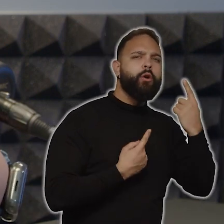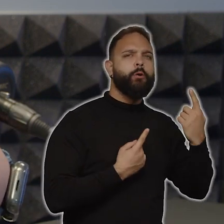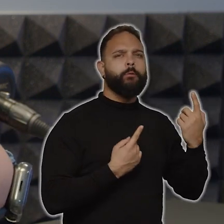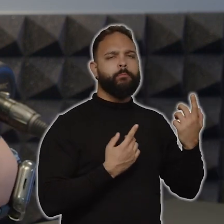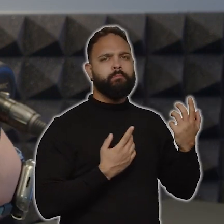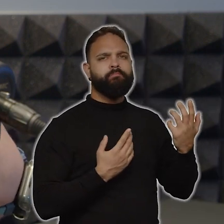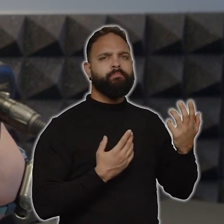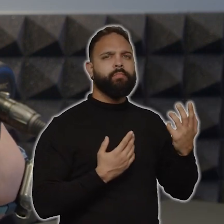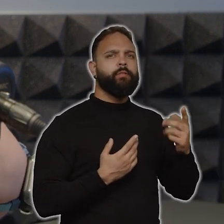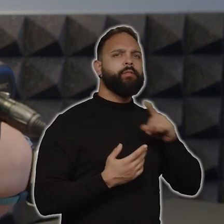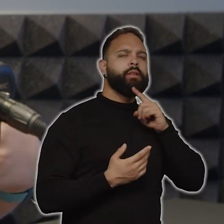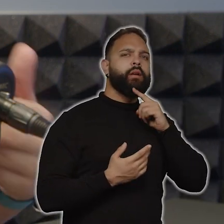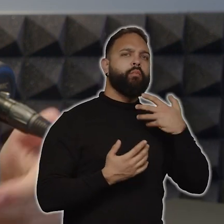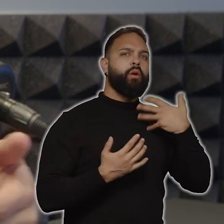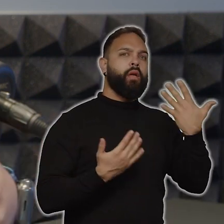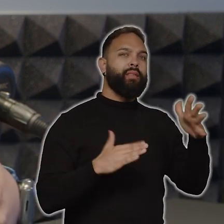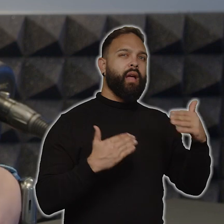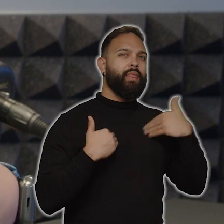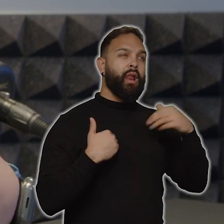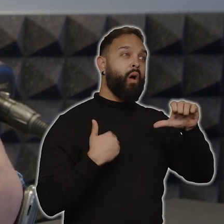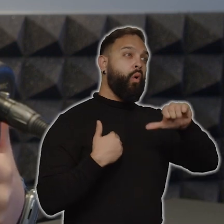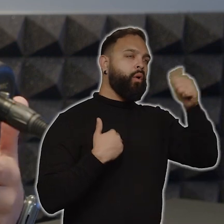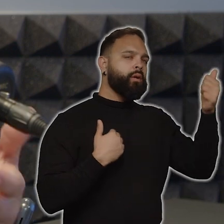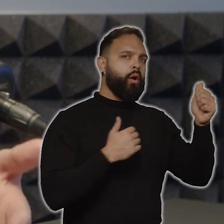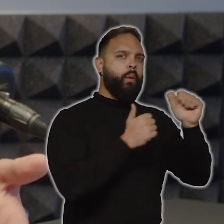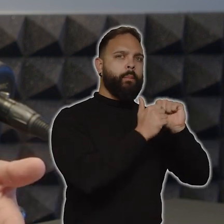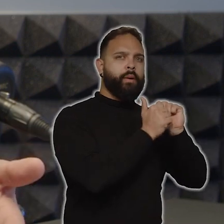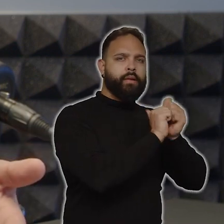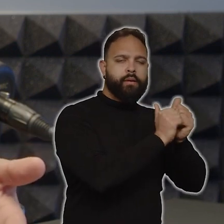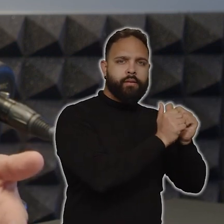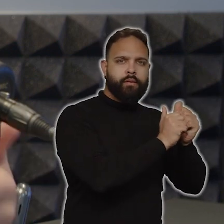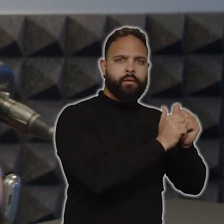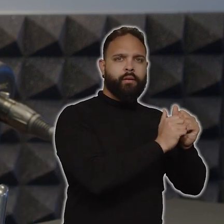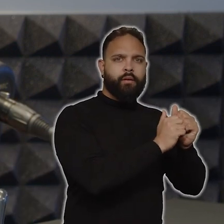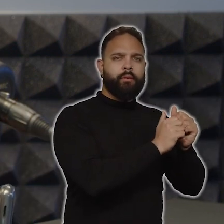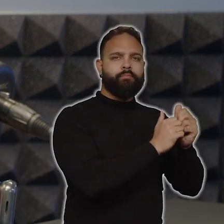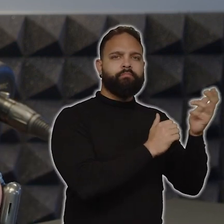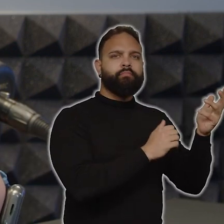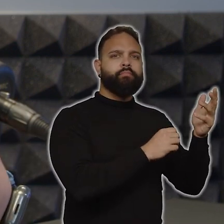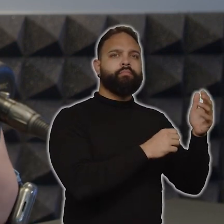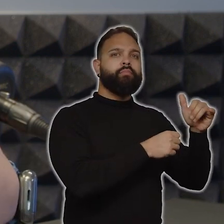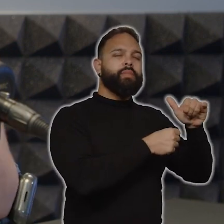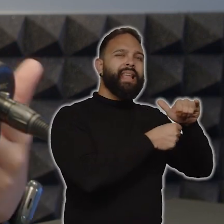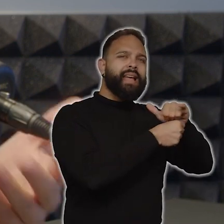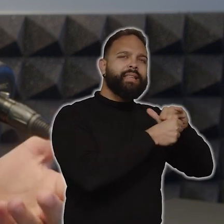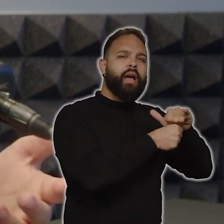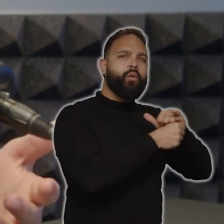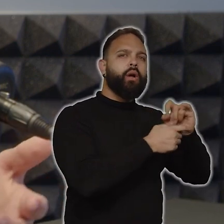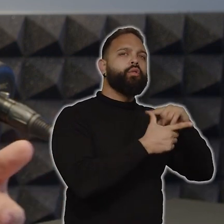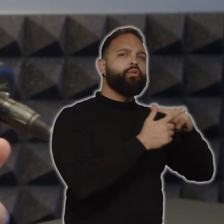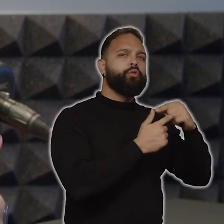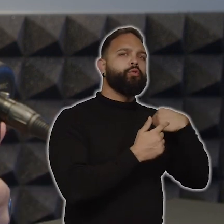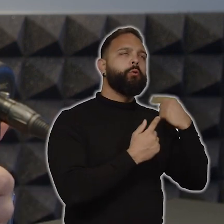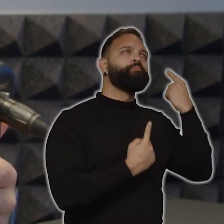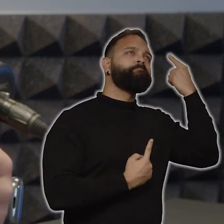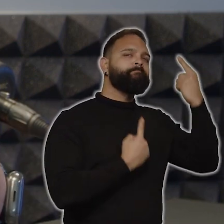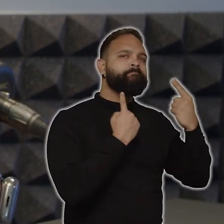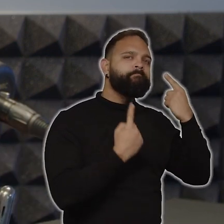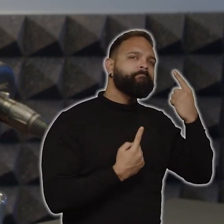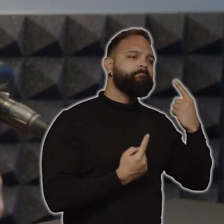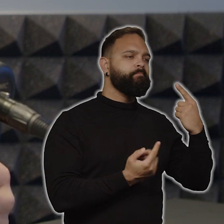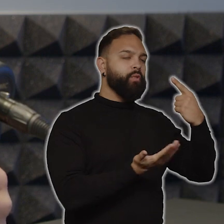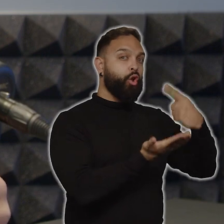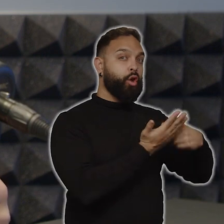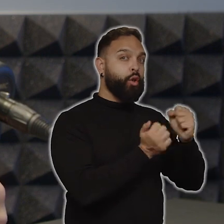porque como ya estaba en otra oratoria más en Yauco, pues lo estaba pensando,